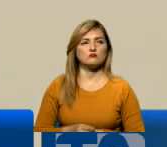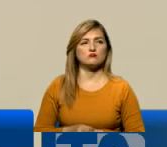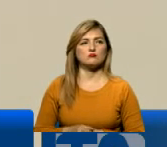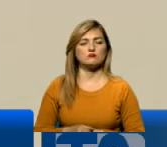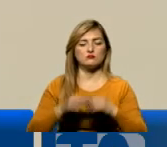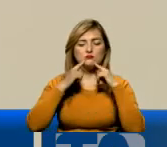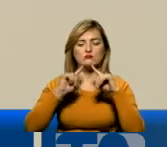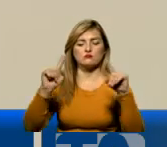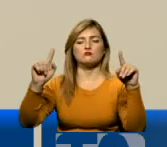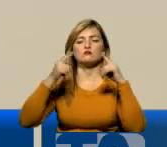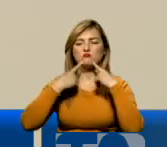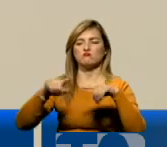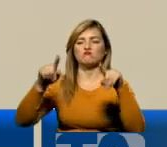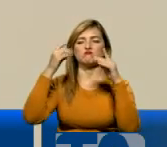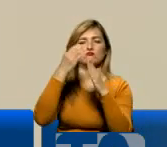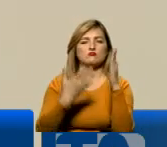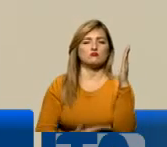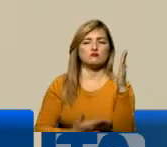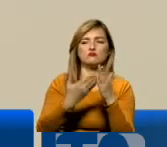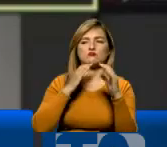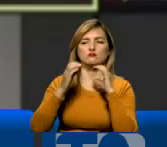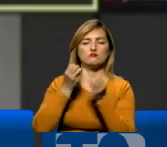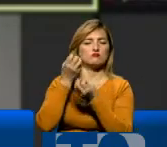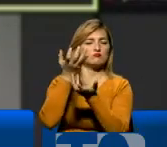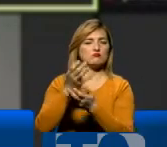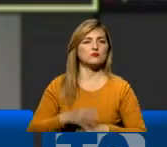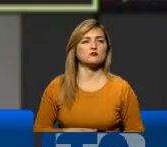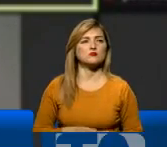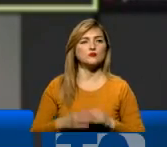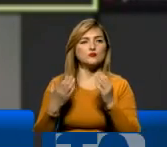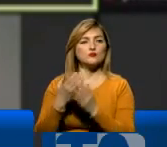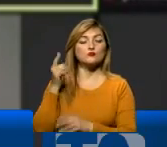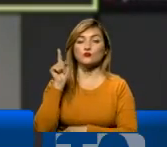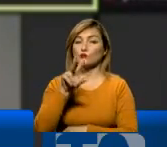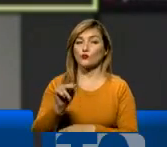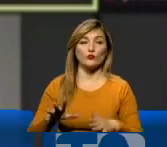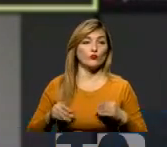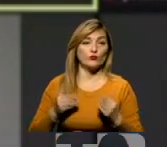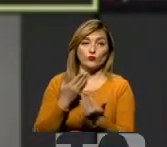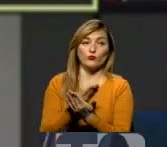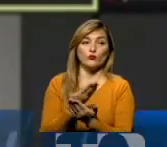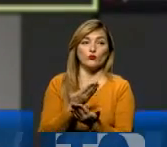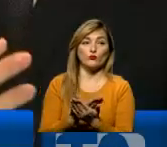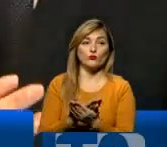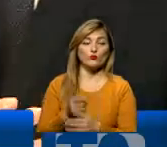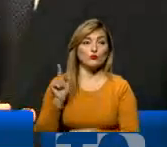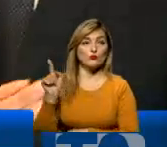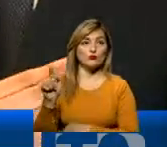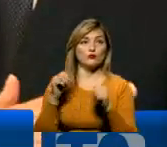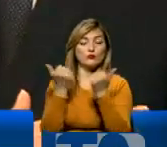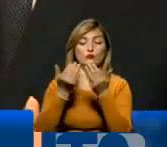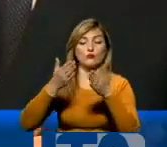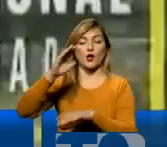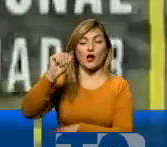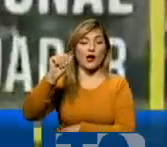la difusión masiva de contenidos comunicacionales. La comisión no aceptó una propuesta presentada por el legislador